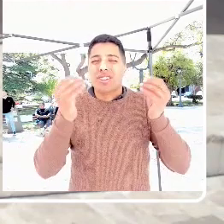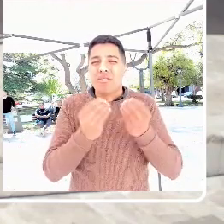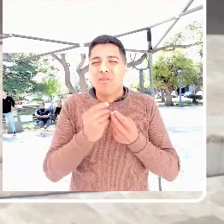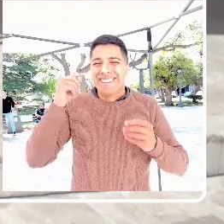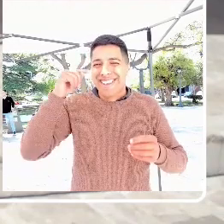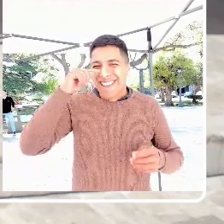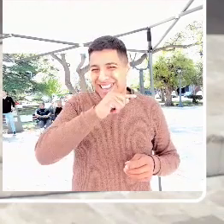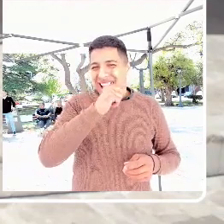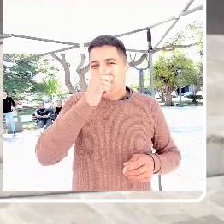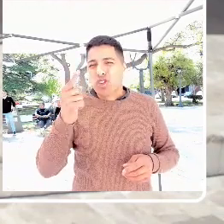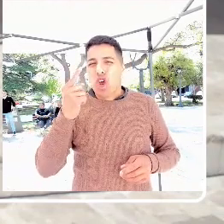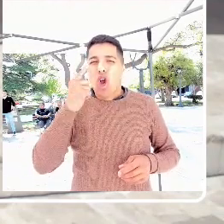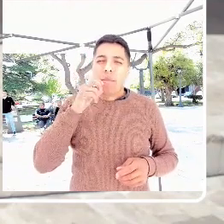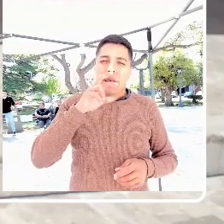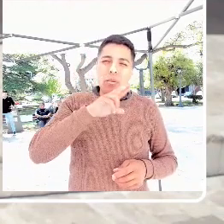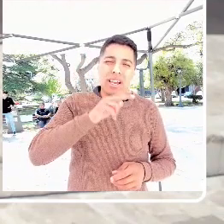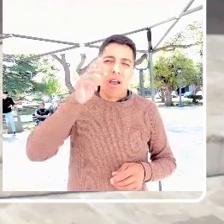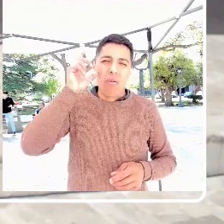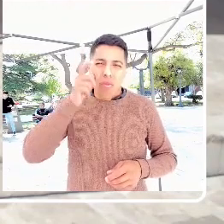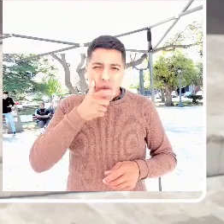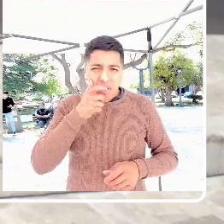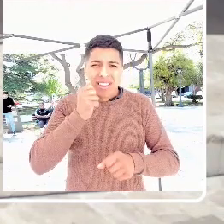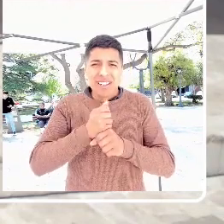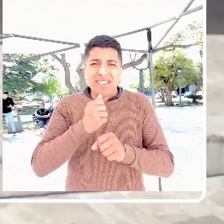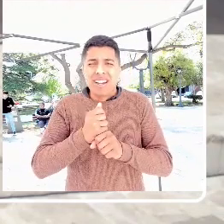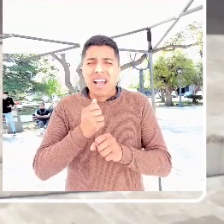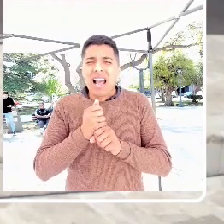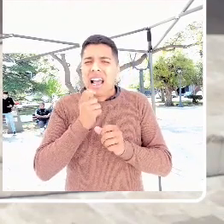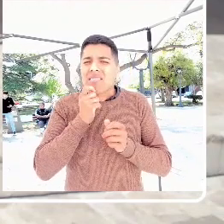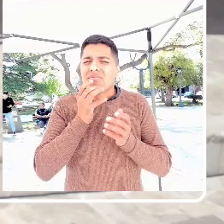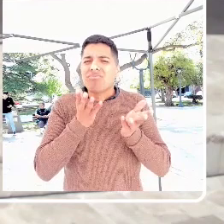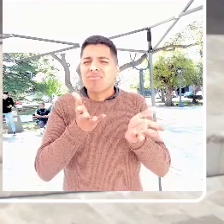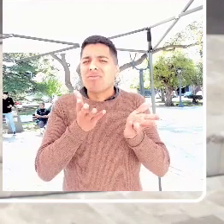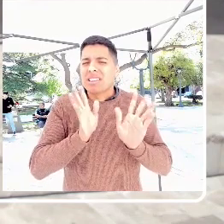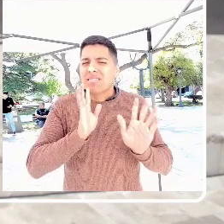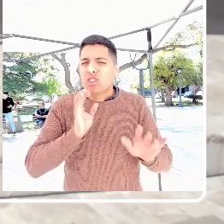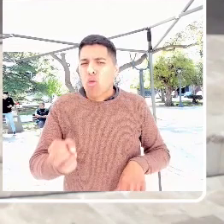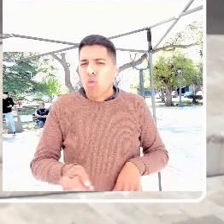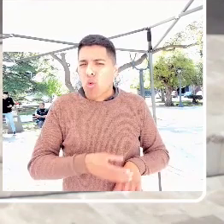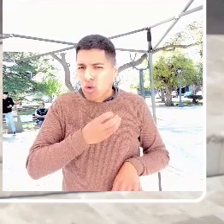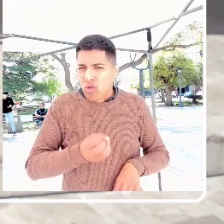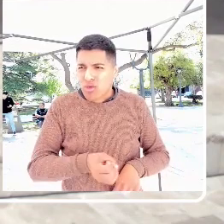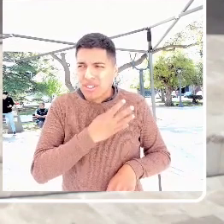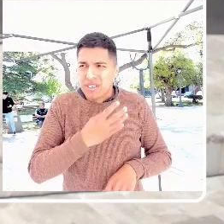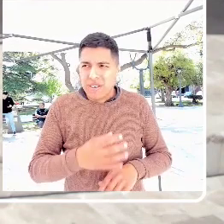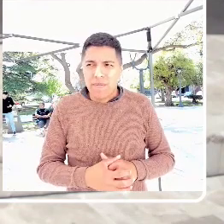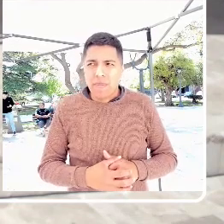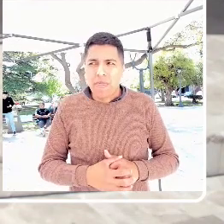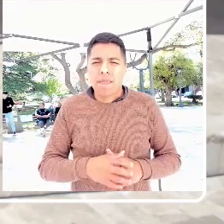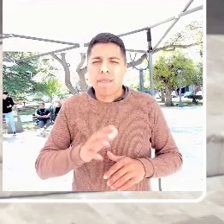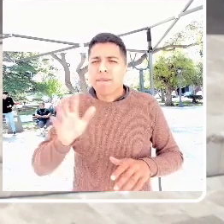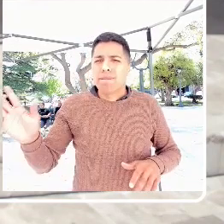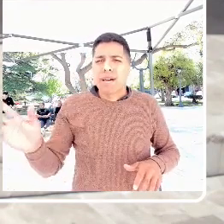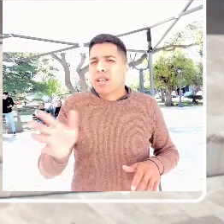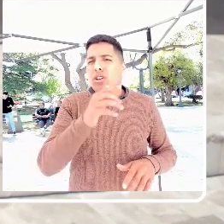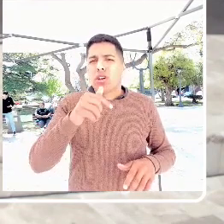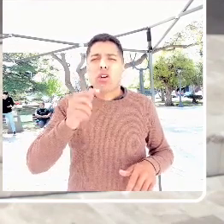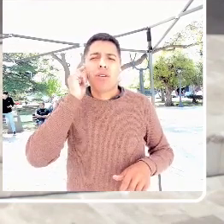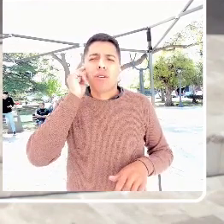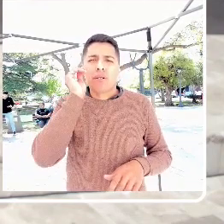y bomberas cumpliendo la función que es la de prestar servicio de manera voluntaria para todo el